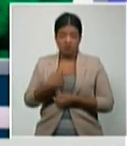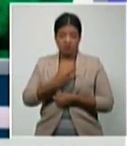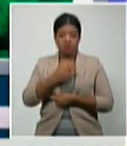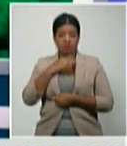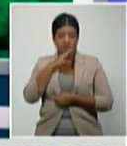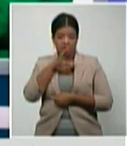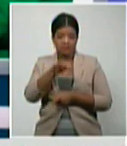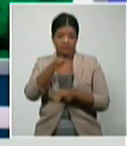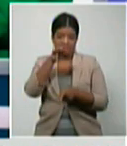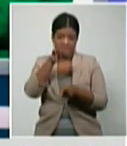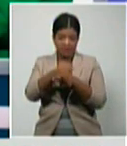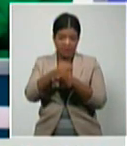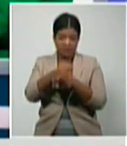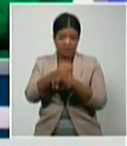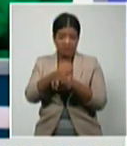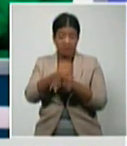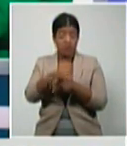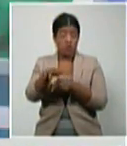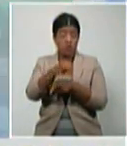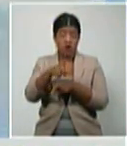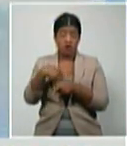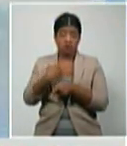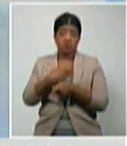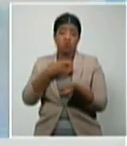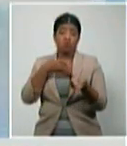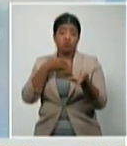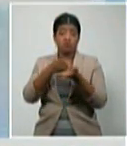inicialmente, se mantienen ingresados